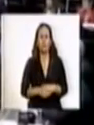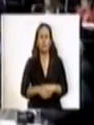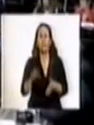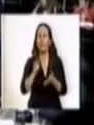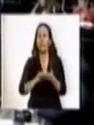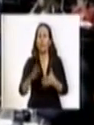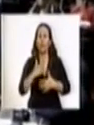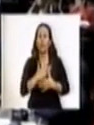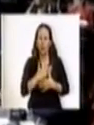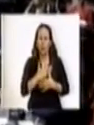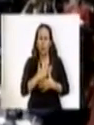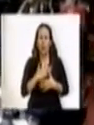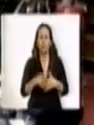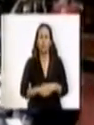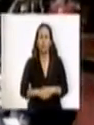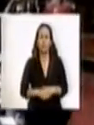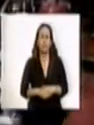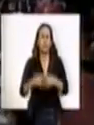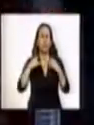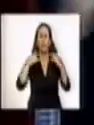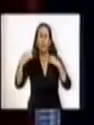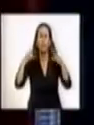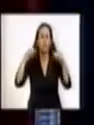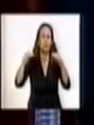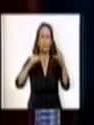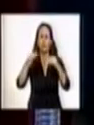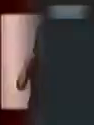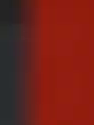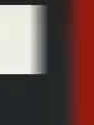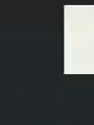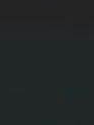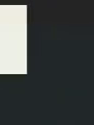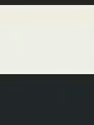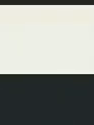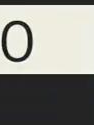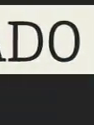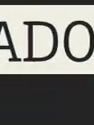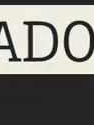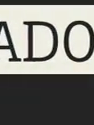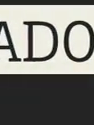gobierno tiene una bomba de tiempo que en algún momento les va a explotar porque no la pueden controlar.